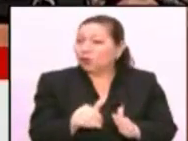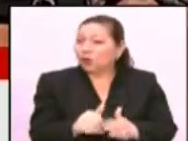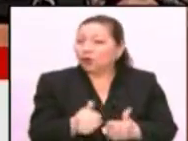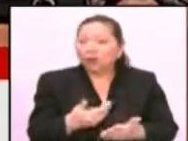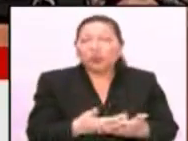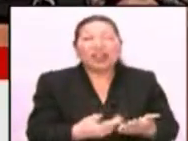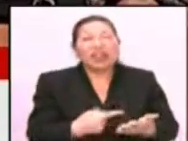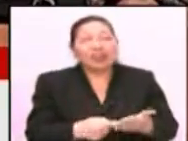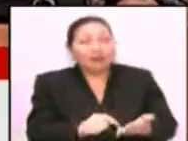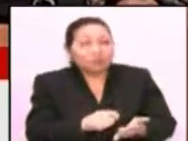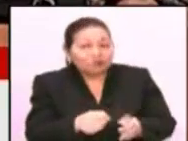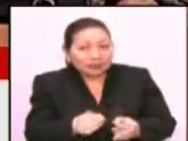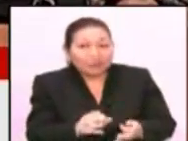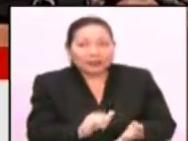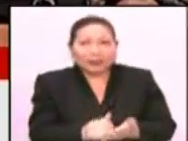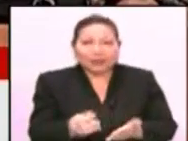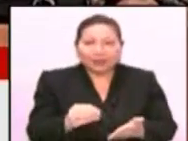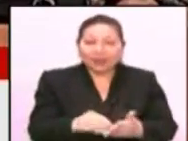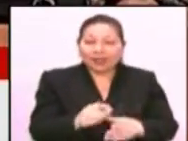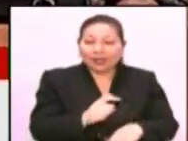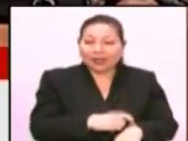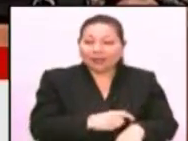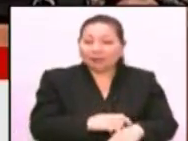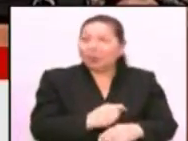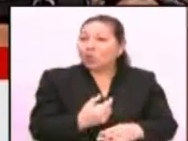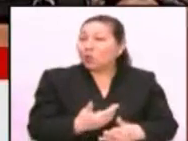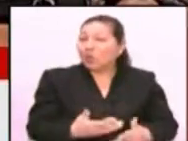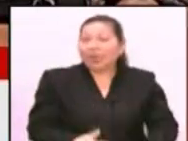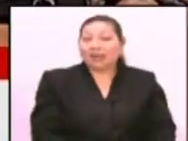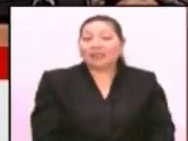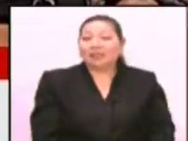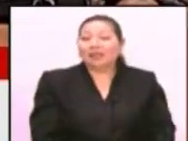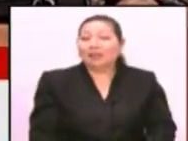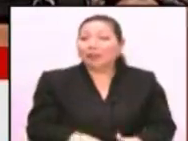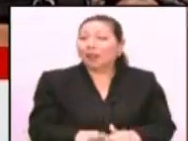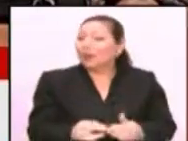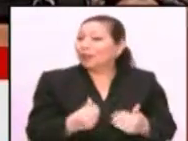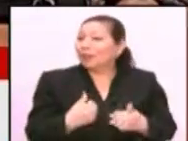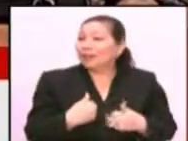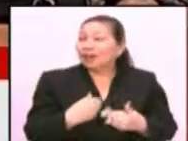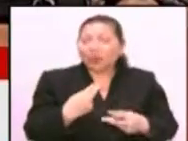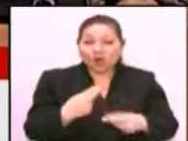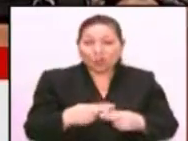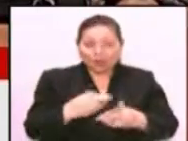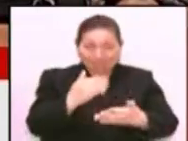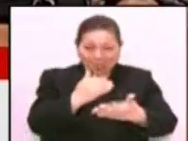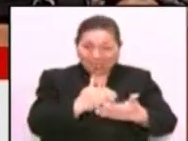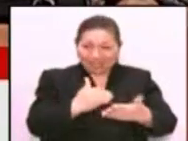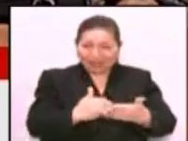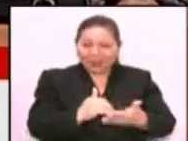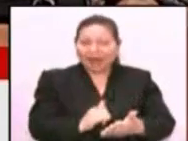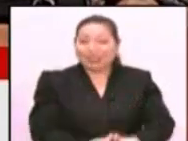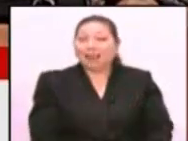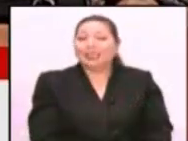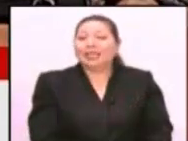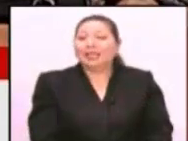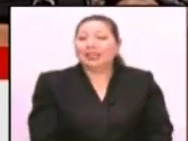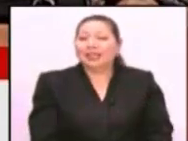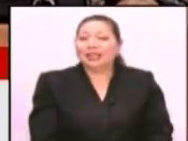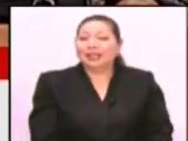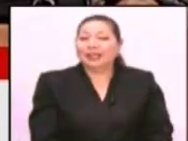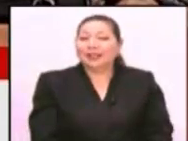sus características con las que ingresó en el momento. O sea, no hay forma de que un interno no tenga un registro para el INPE. Lo que me refiero que es